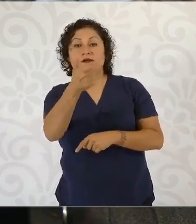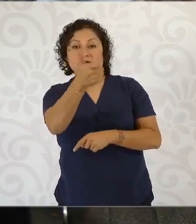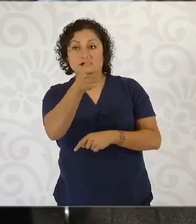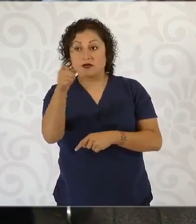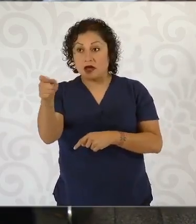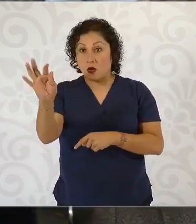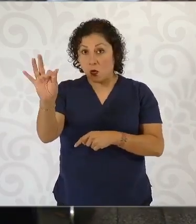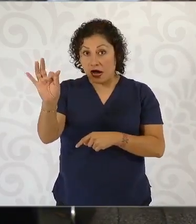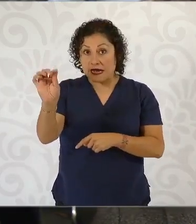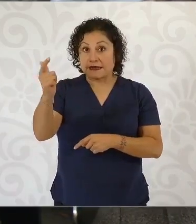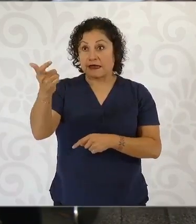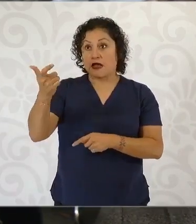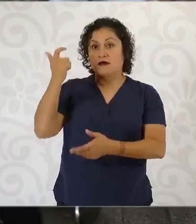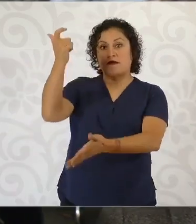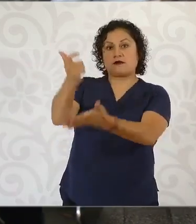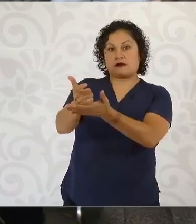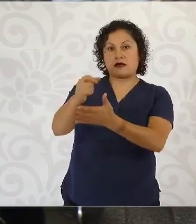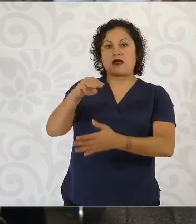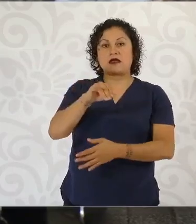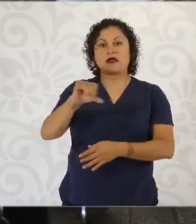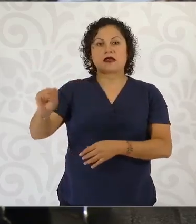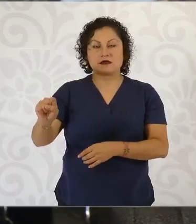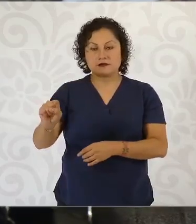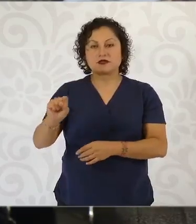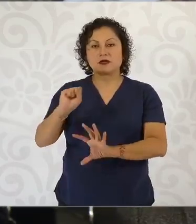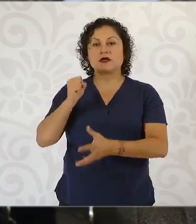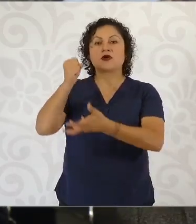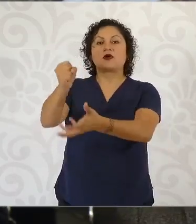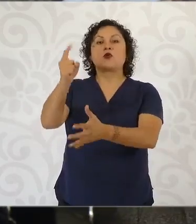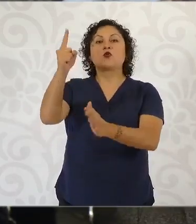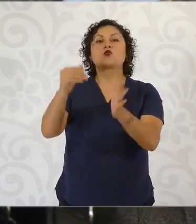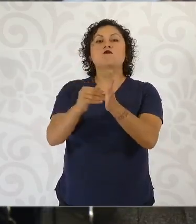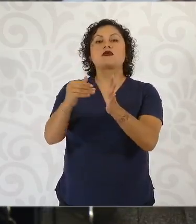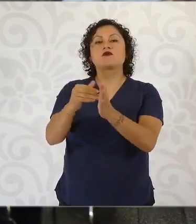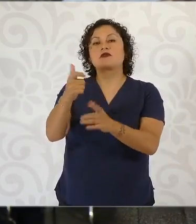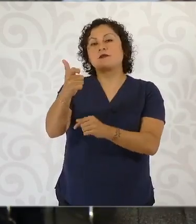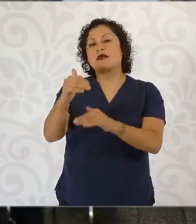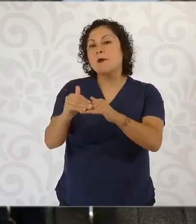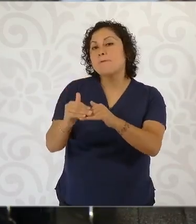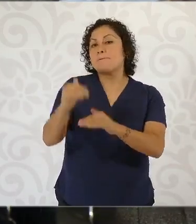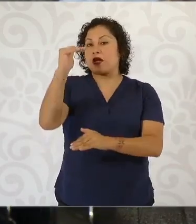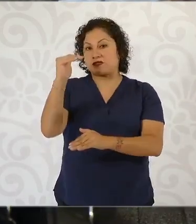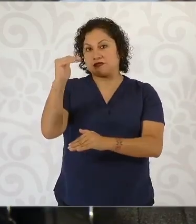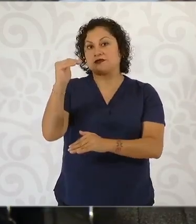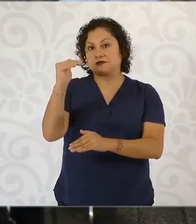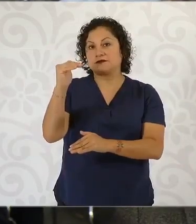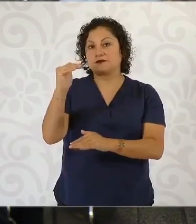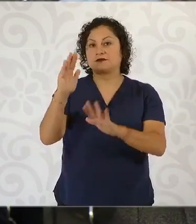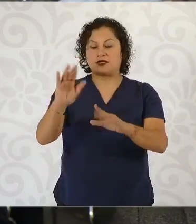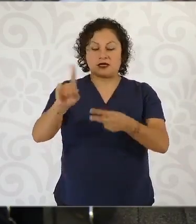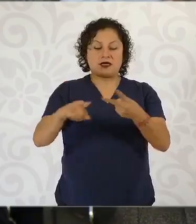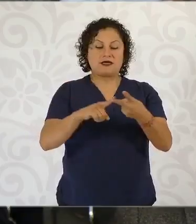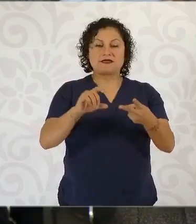contrato, el IMSS pagó 1 millón de pesos más, digamos, por esta diferencia en el precio. La sitagliptina,